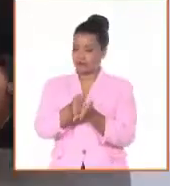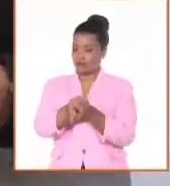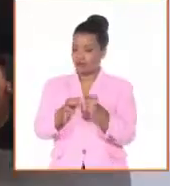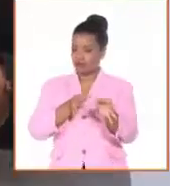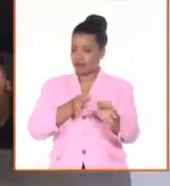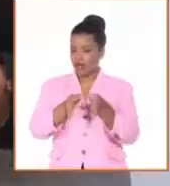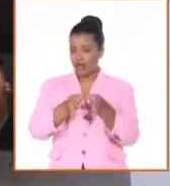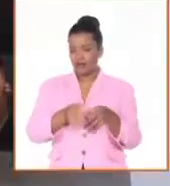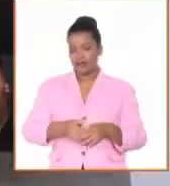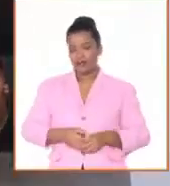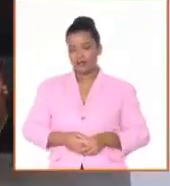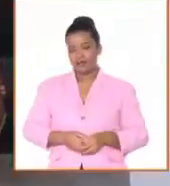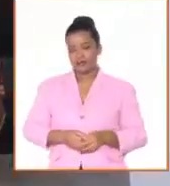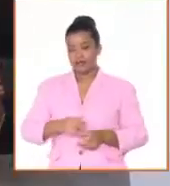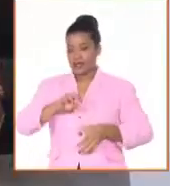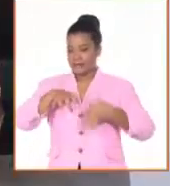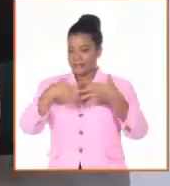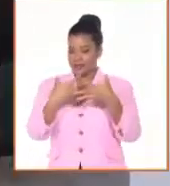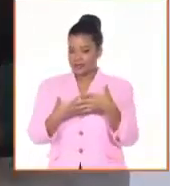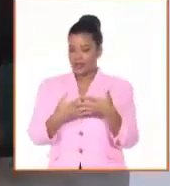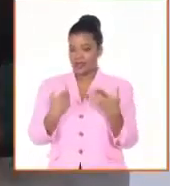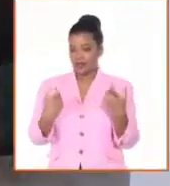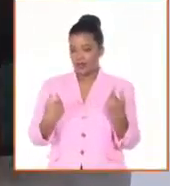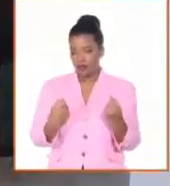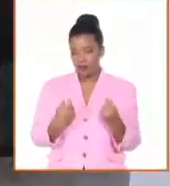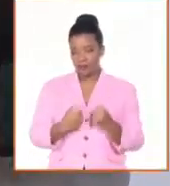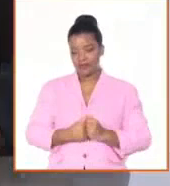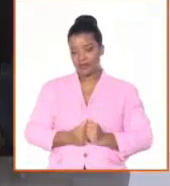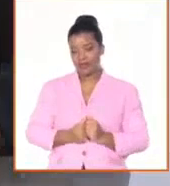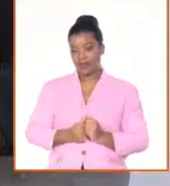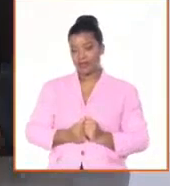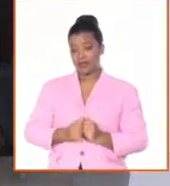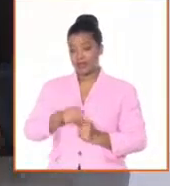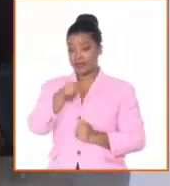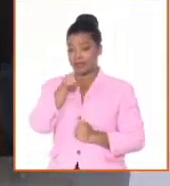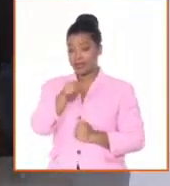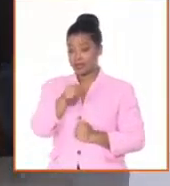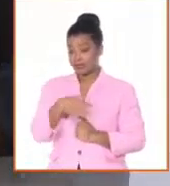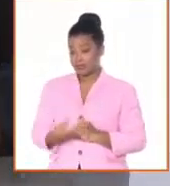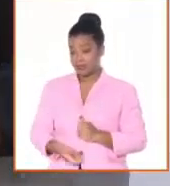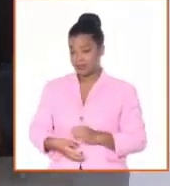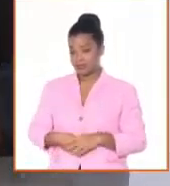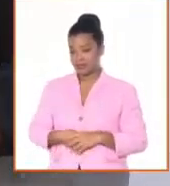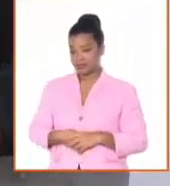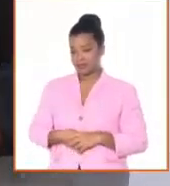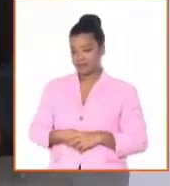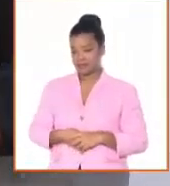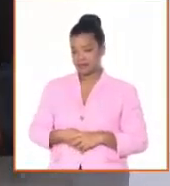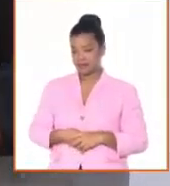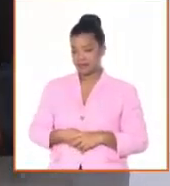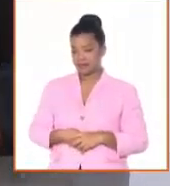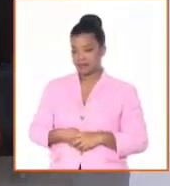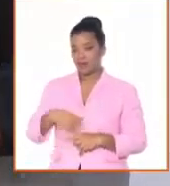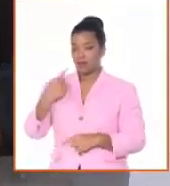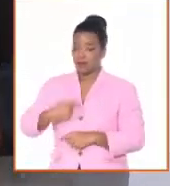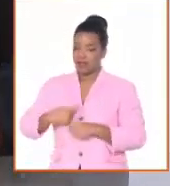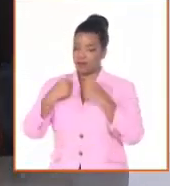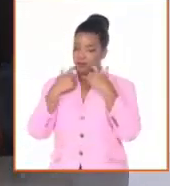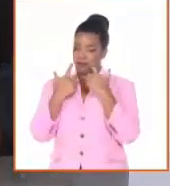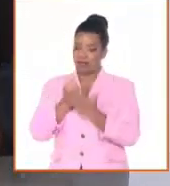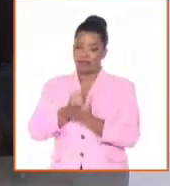de económicos en la sociedad y esto visiblemente el asesoramiento jurídico y